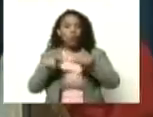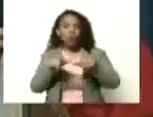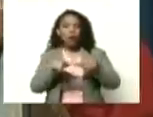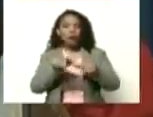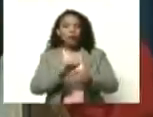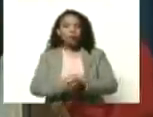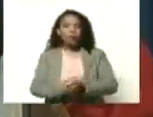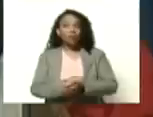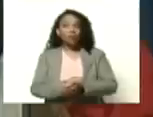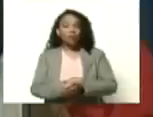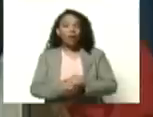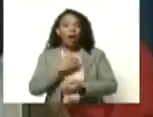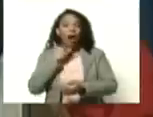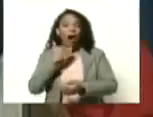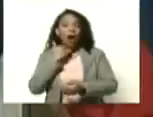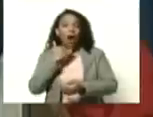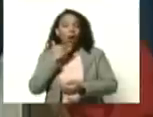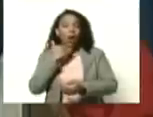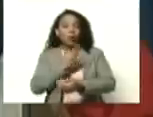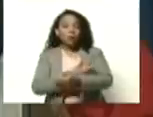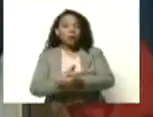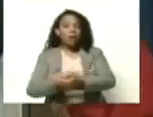rastros de sangre